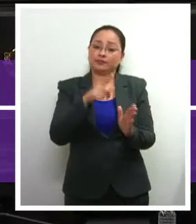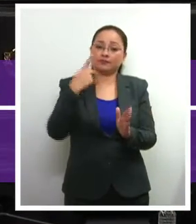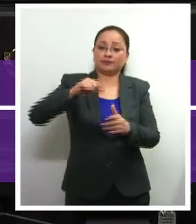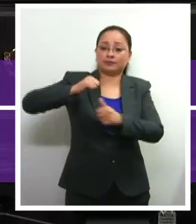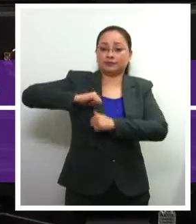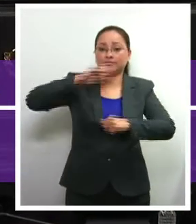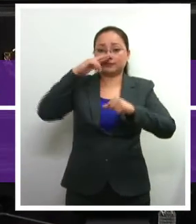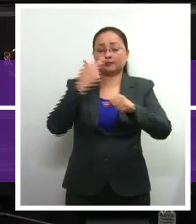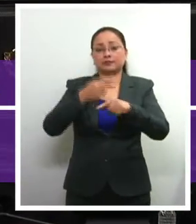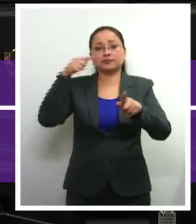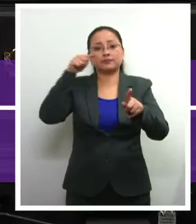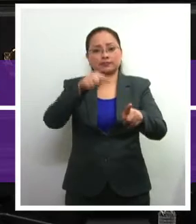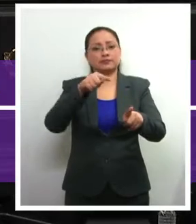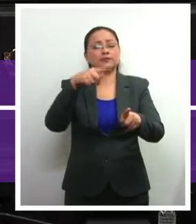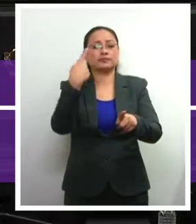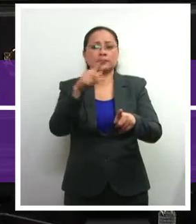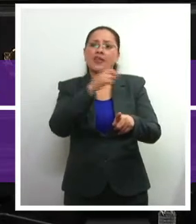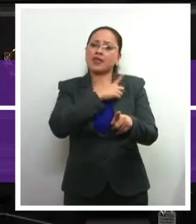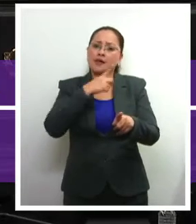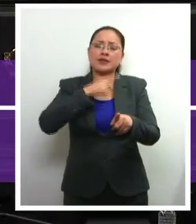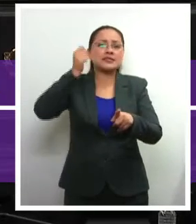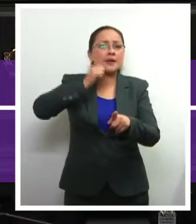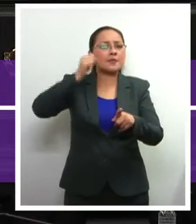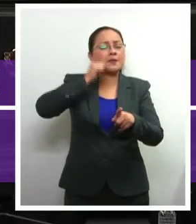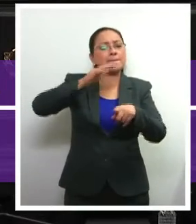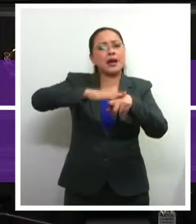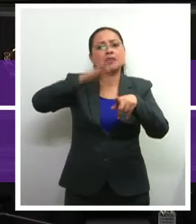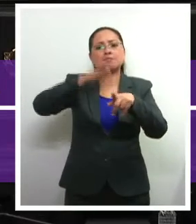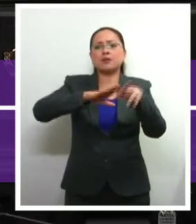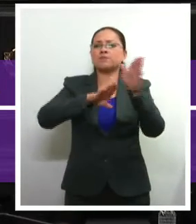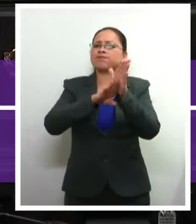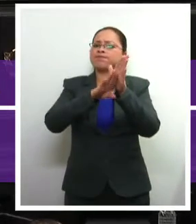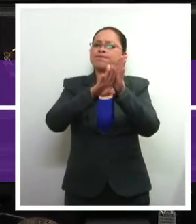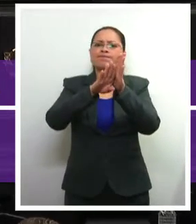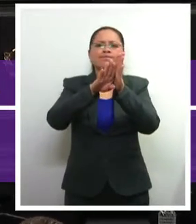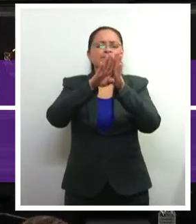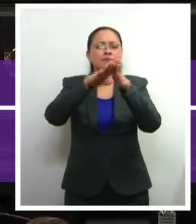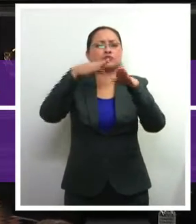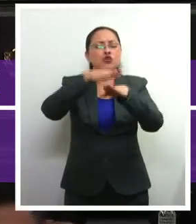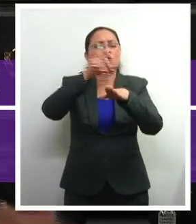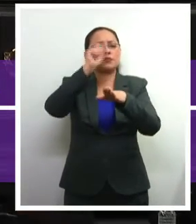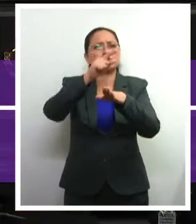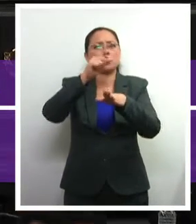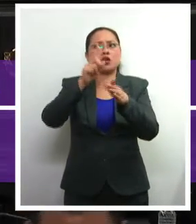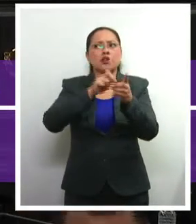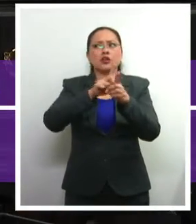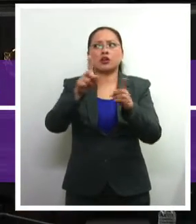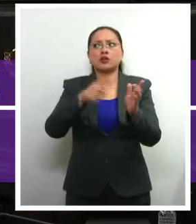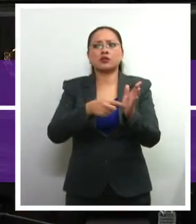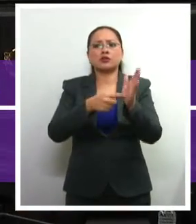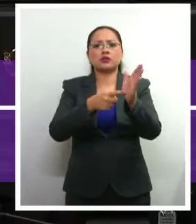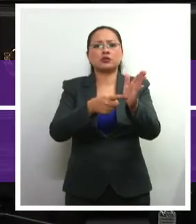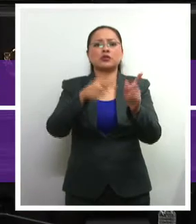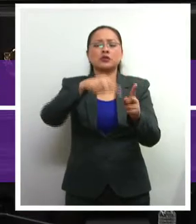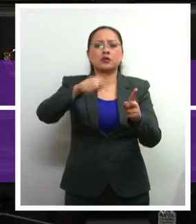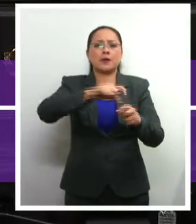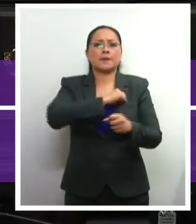obligación de carácter progresivo en cuanto a la satisfacción del derecho a un medio ambiente